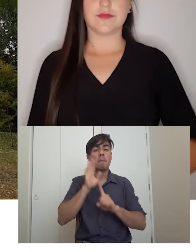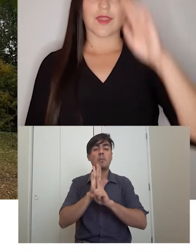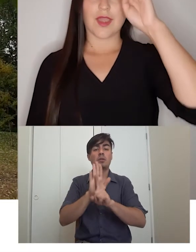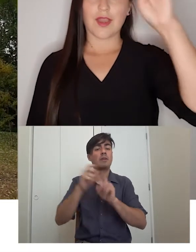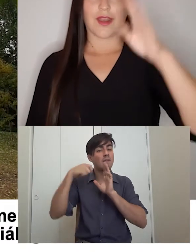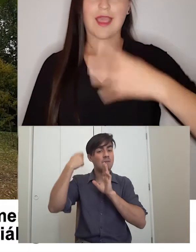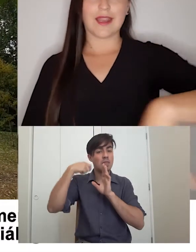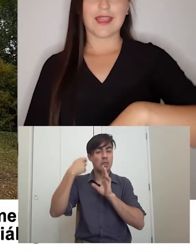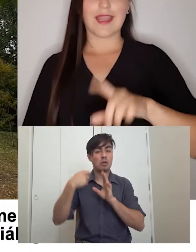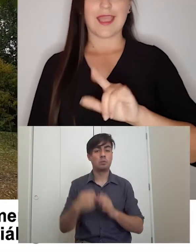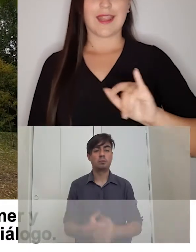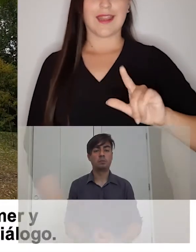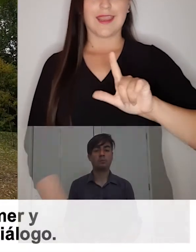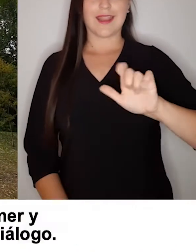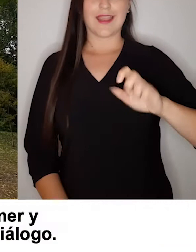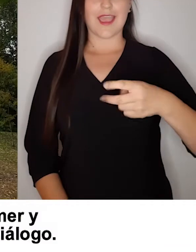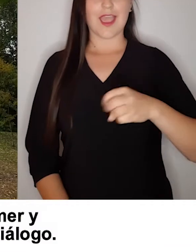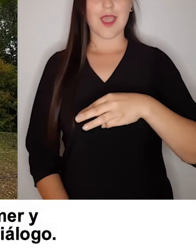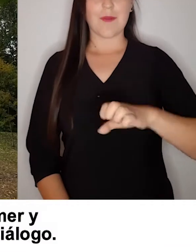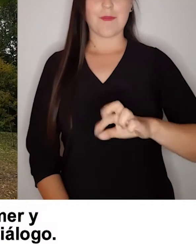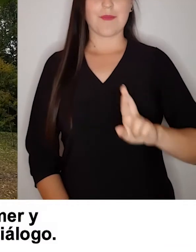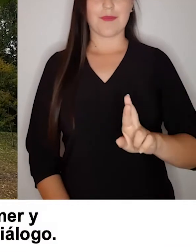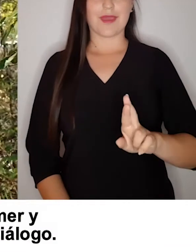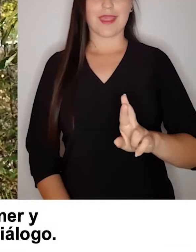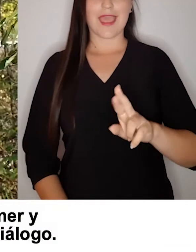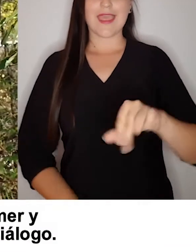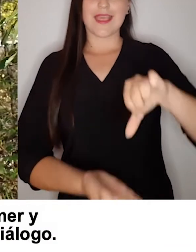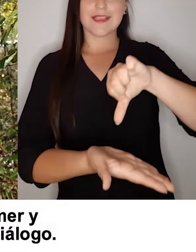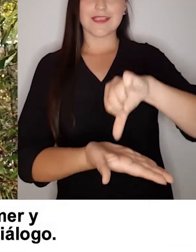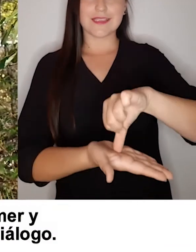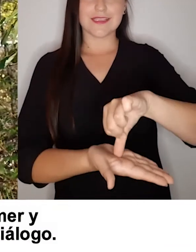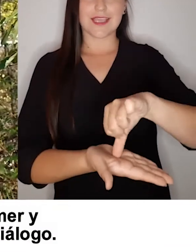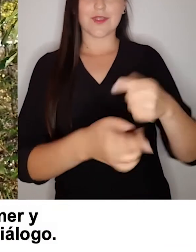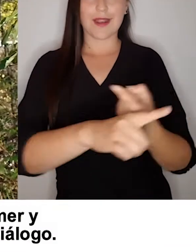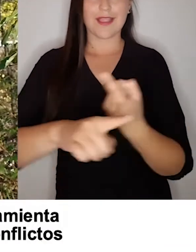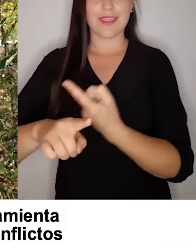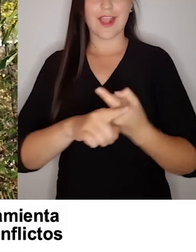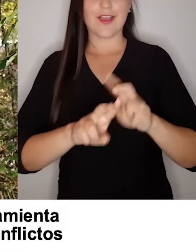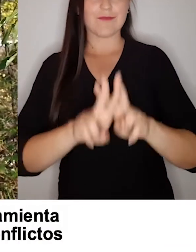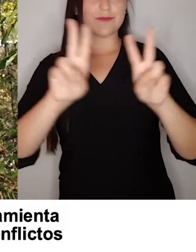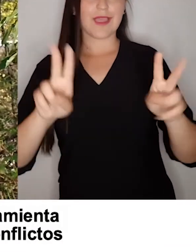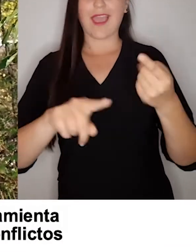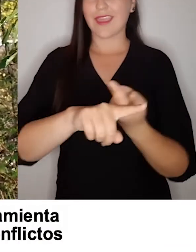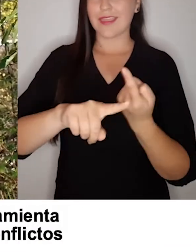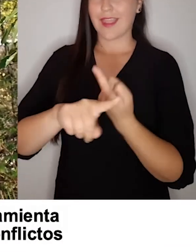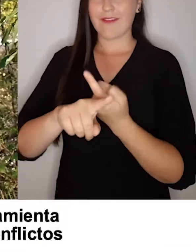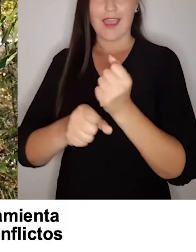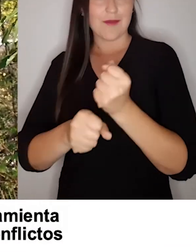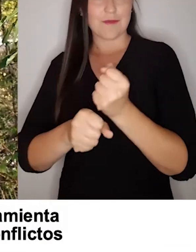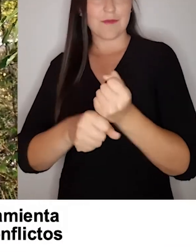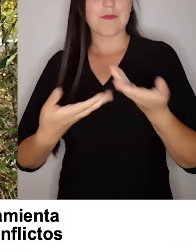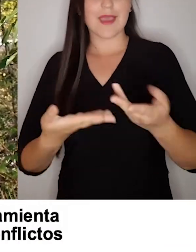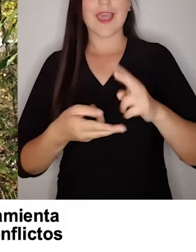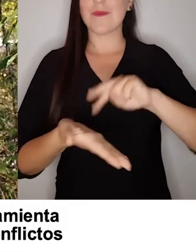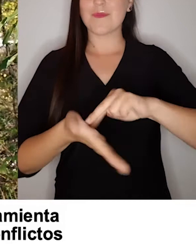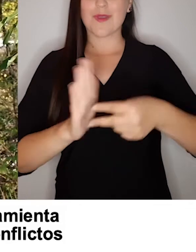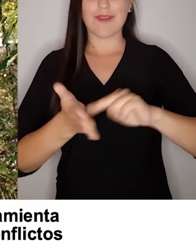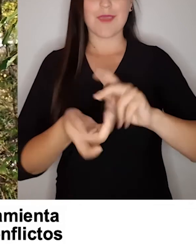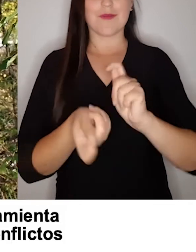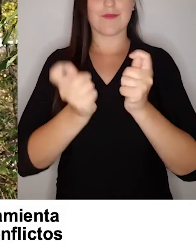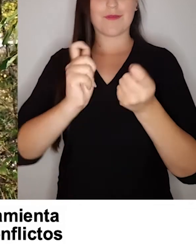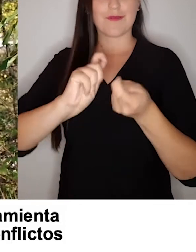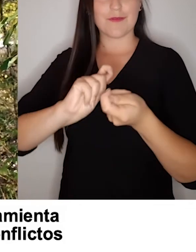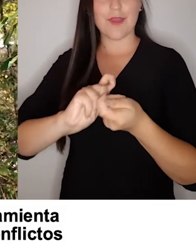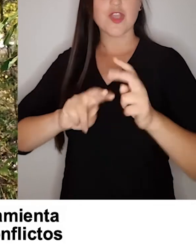introductorio. Hello from Lillehammer and from the Nansen Center of Peace and Dialogue. Here, we work on dialogue as a tool